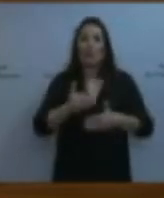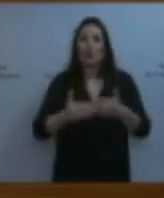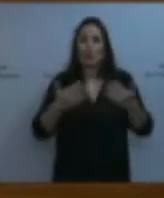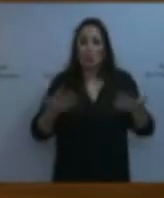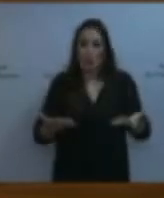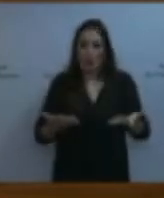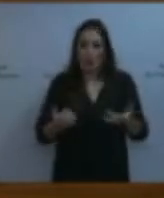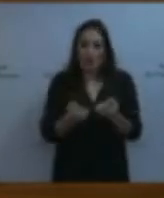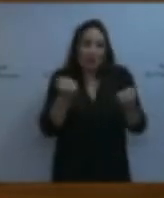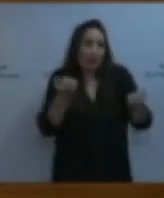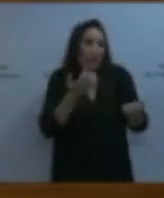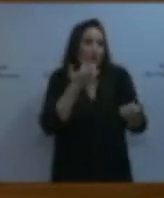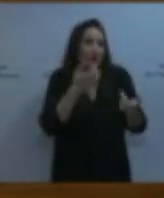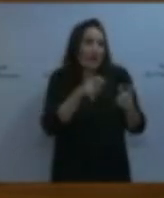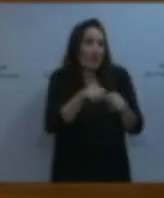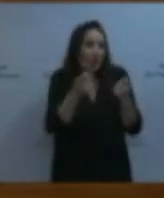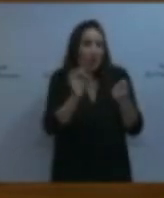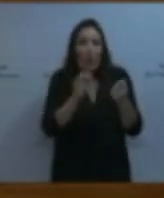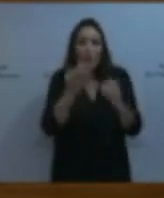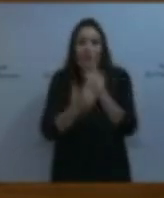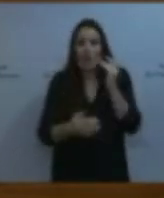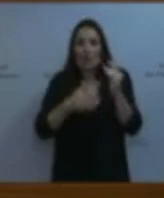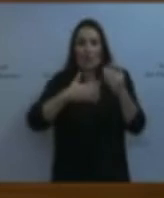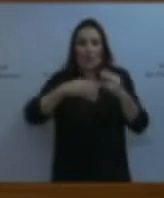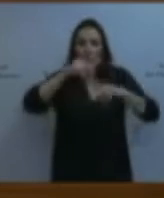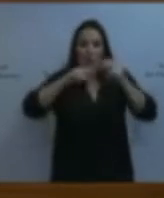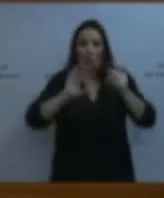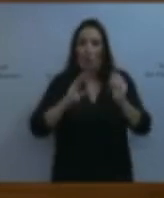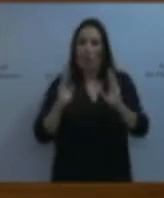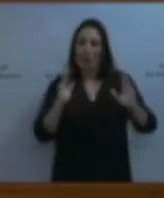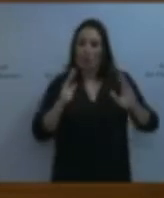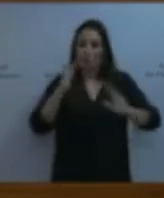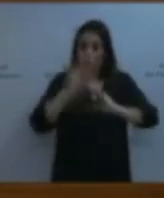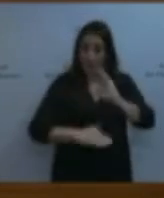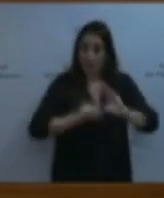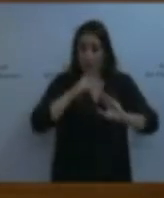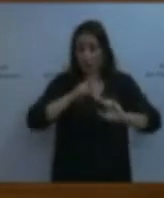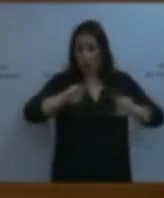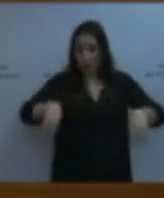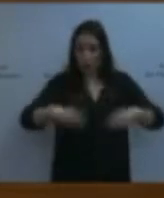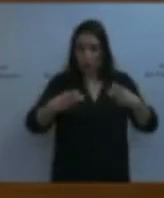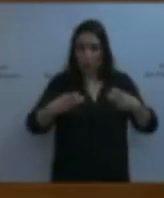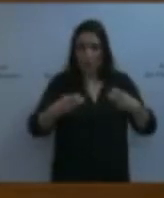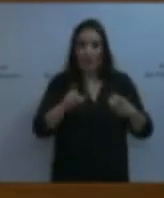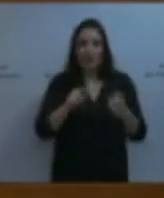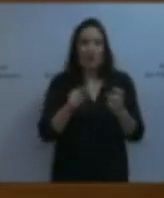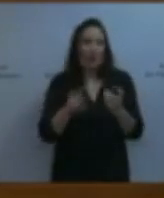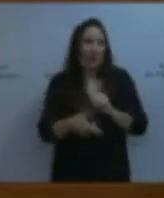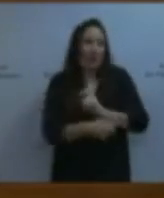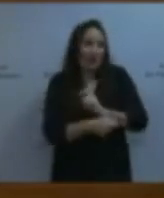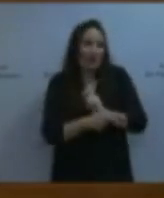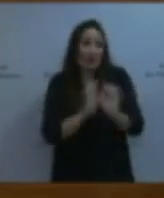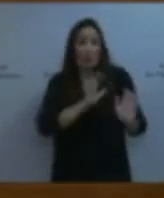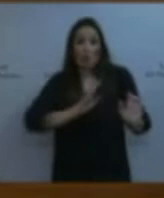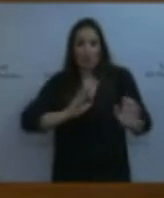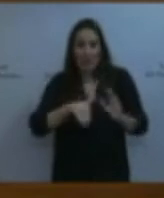caso de averías o defectos de construcción, con plazos máximos para su reparación, medidas provisionales mientras se ejecuta